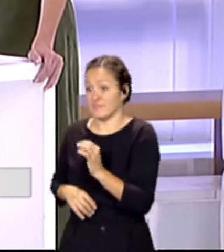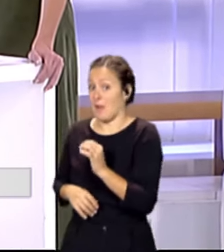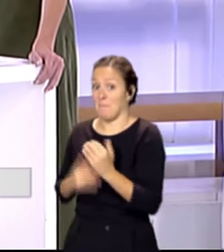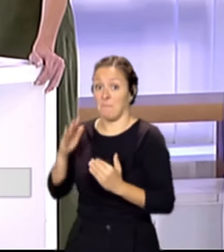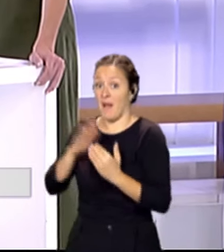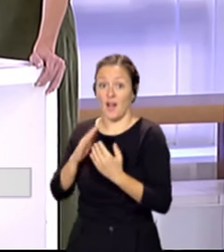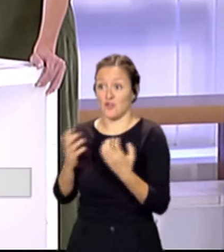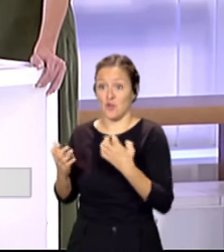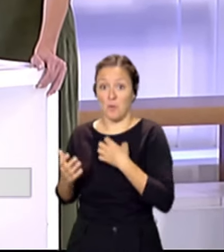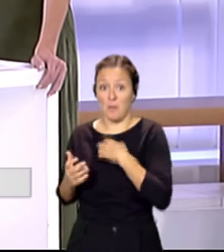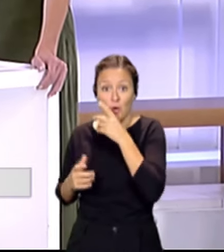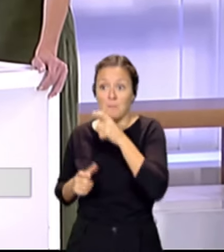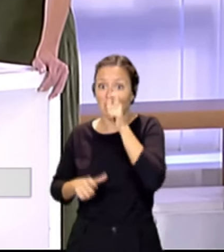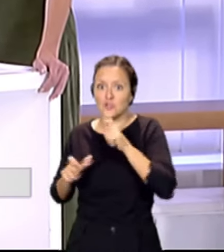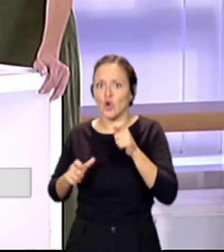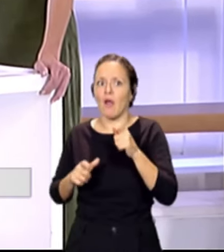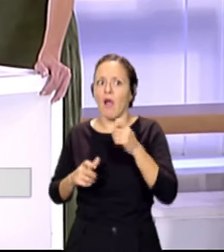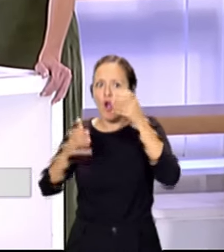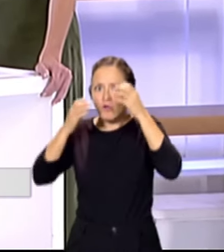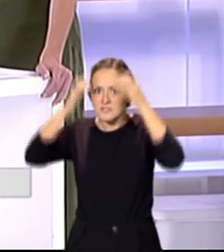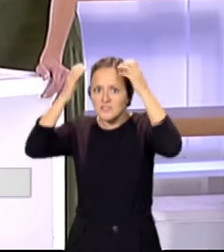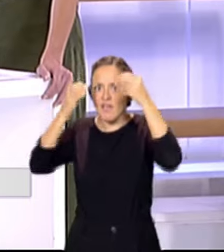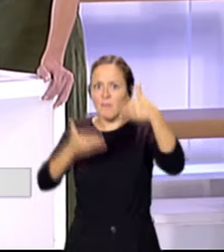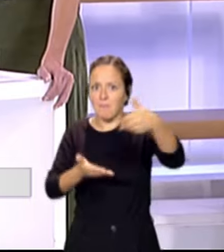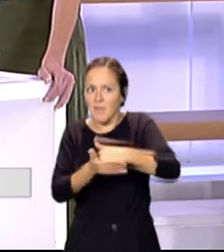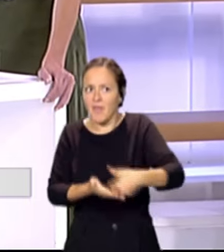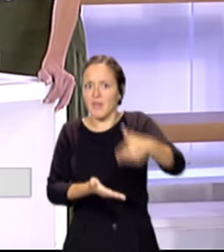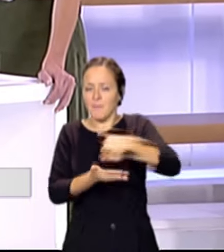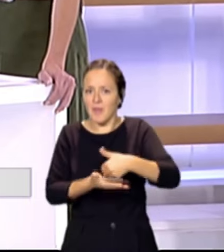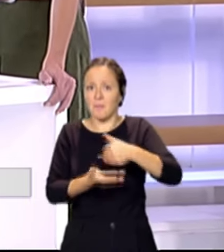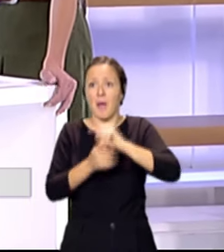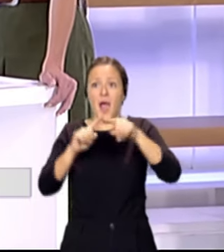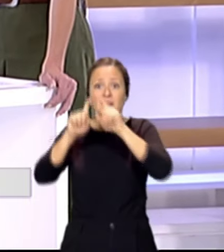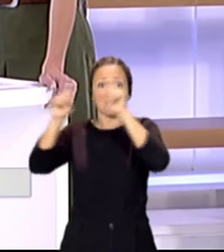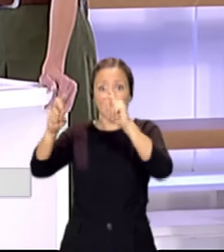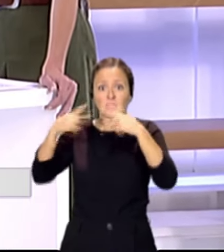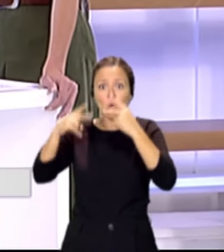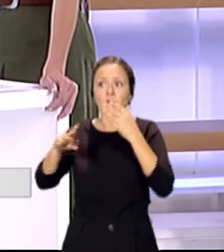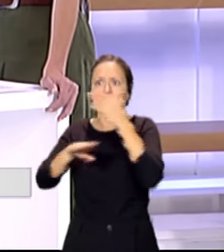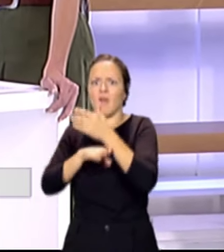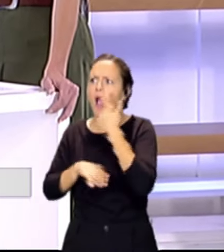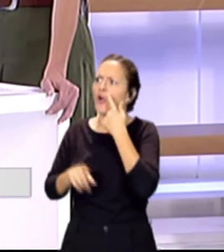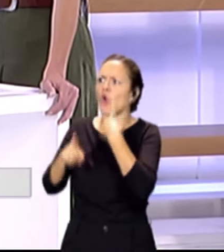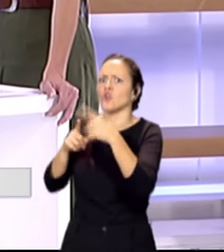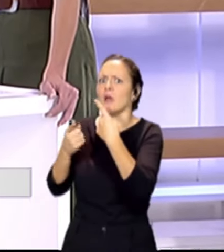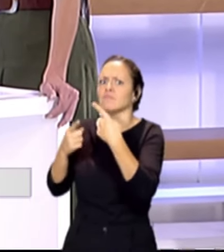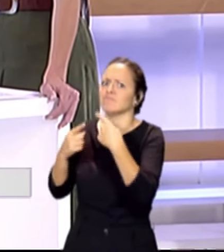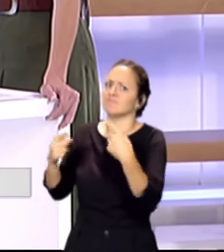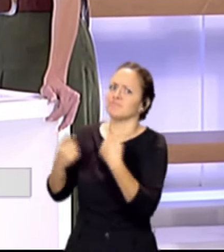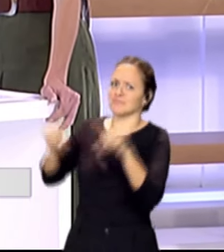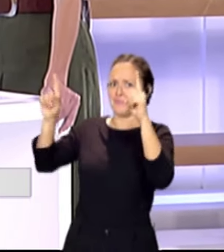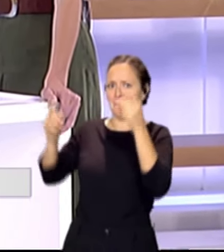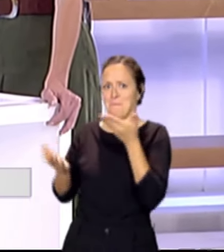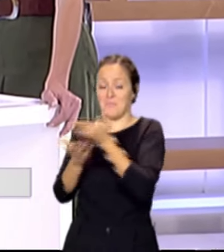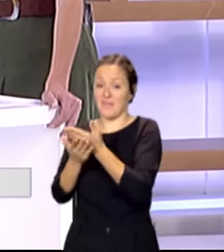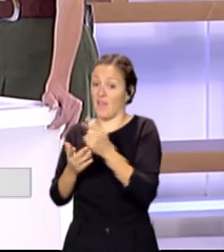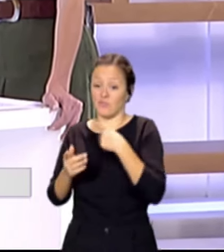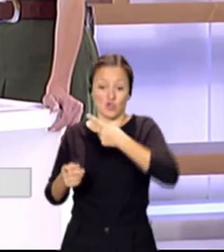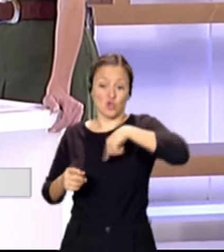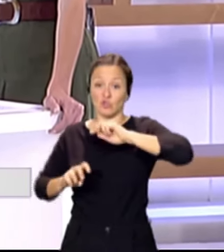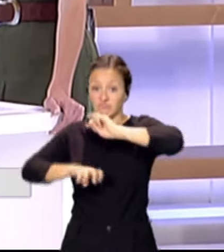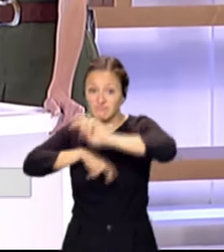muchísimo espera muchísimo de los cocineros espera muchísimo los restaurantes donde donde le gusta frecuentar y no se puede parar hay que estar al día porque la cocina va